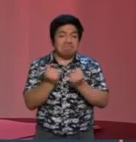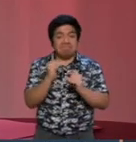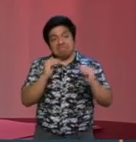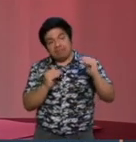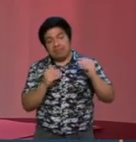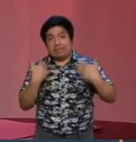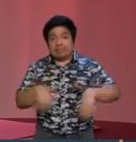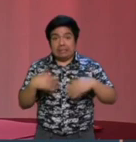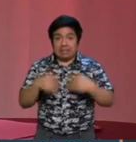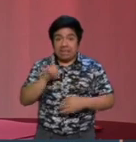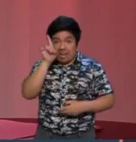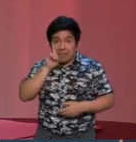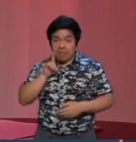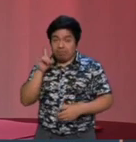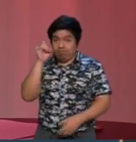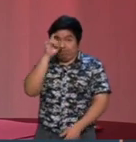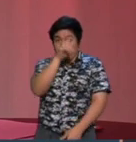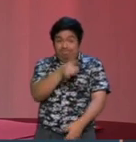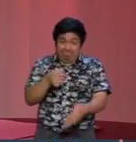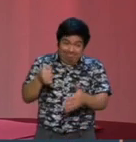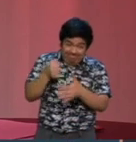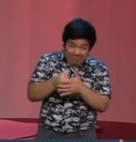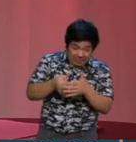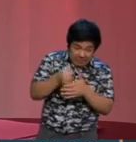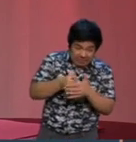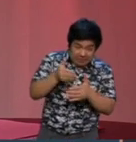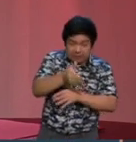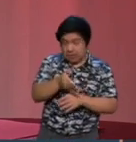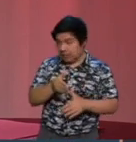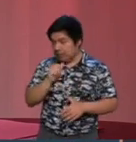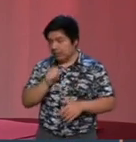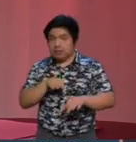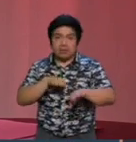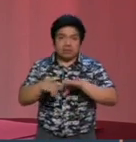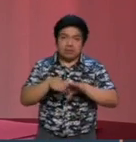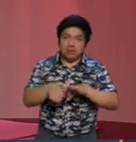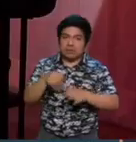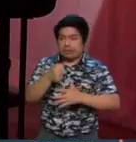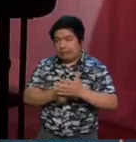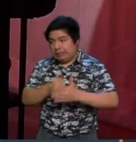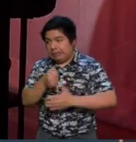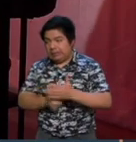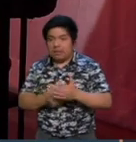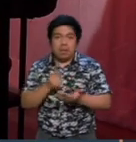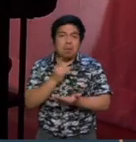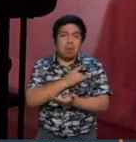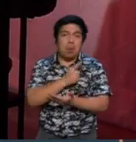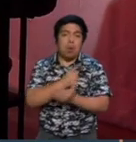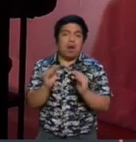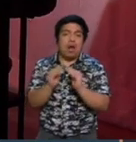que enfrentan las mujeres para poder salir al mercado del trabajo y seguir enfrentando las tareas de cuidado,